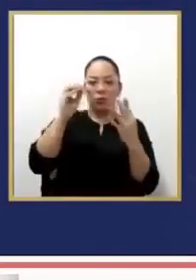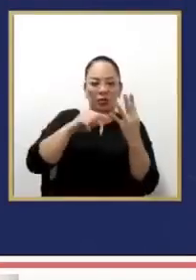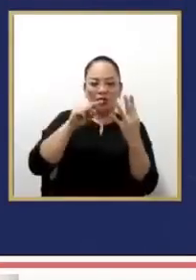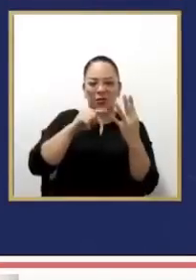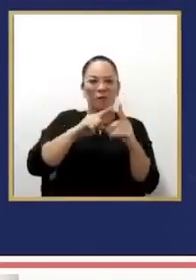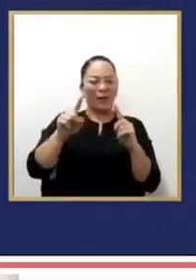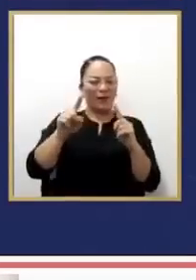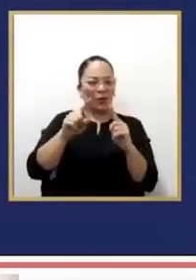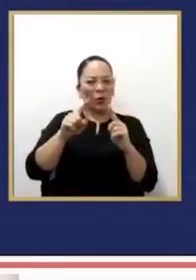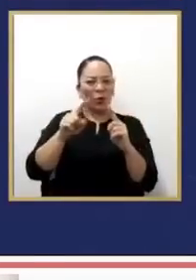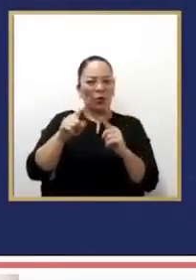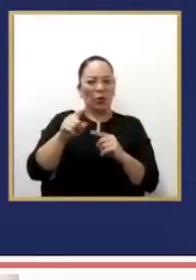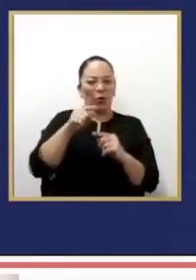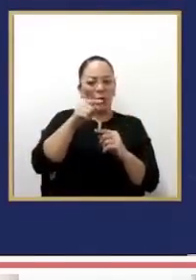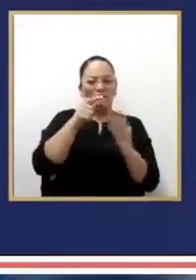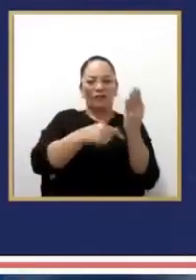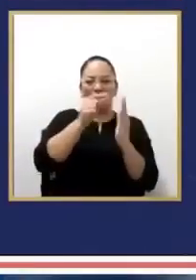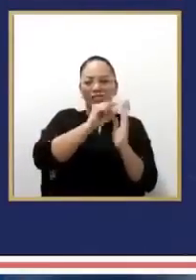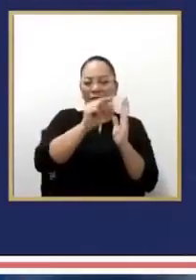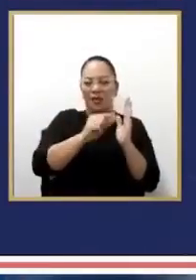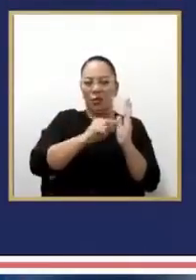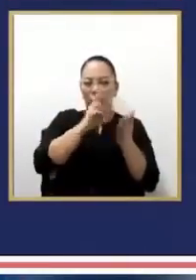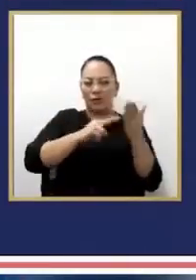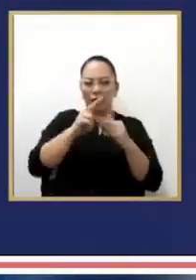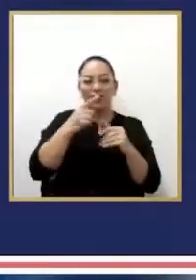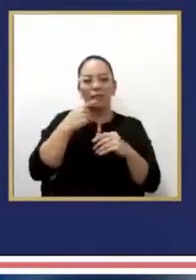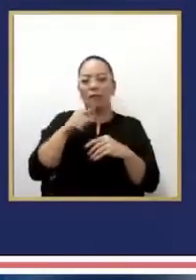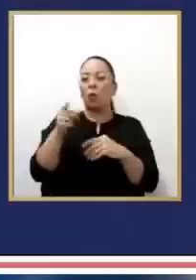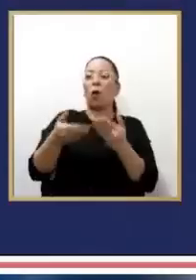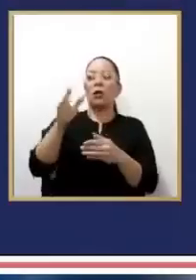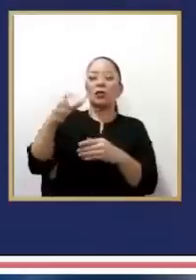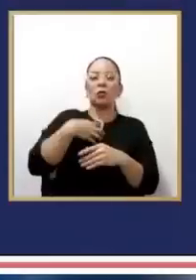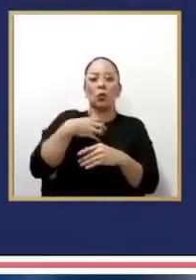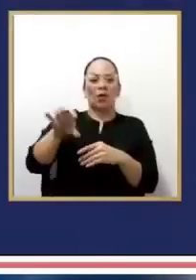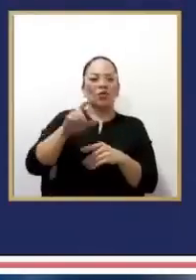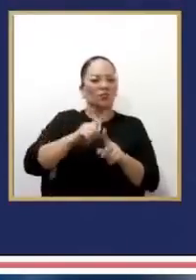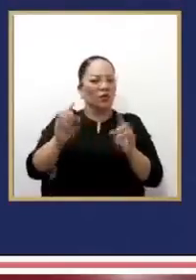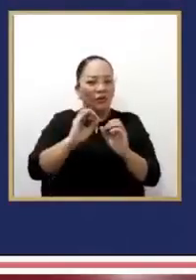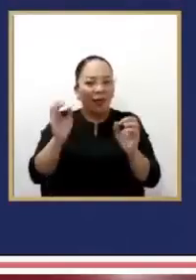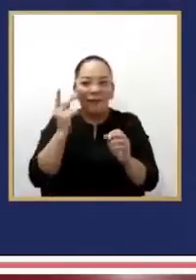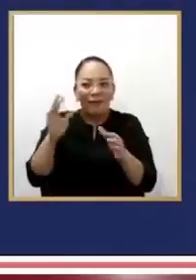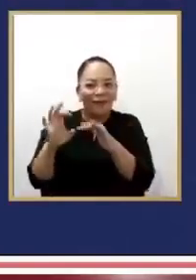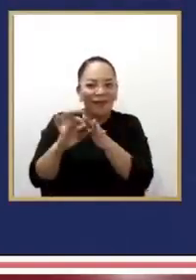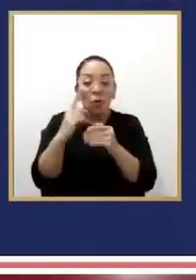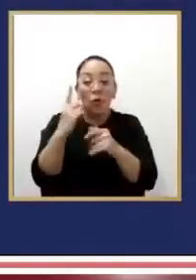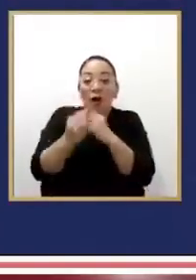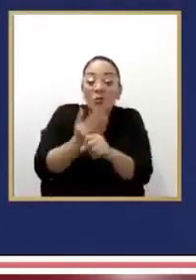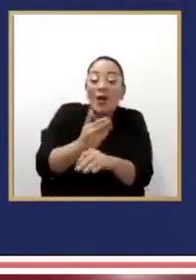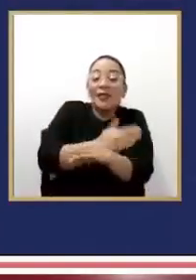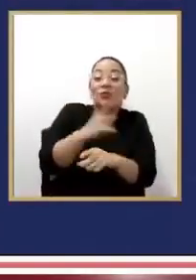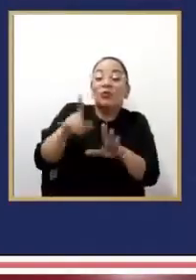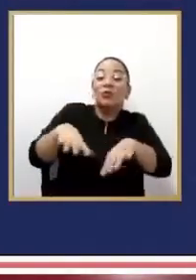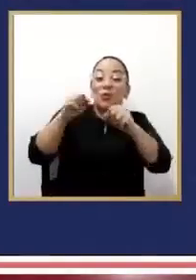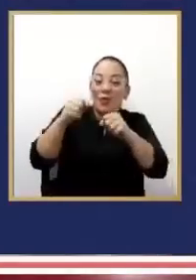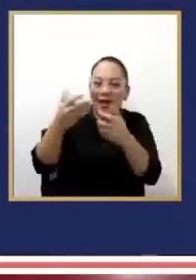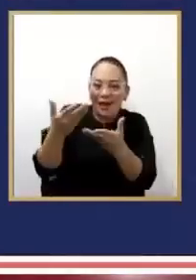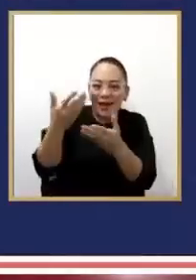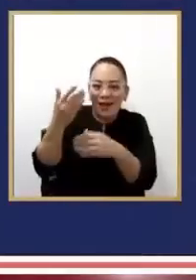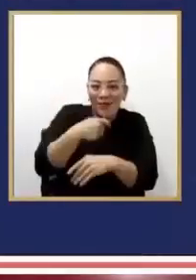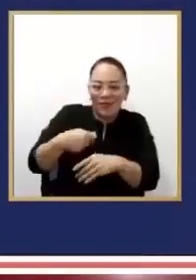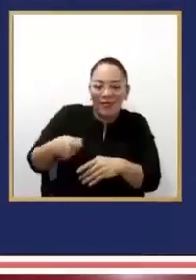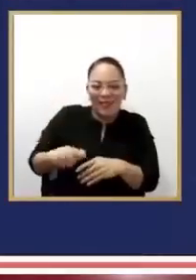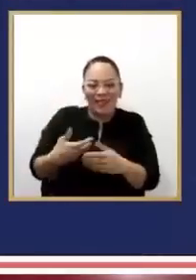semanario Universidad lo puso casi como que eran los dueños. Y ya don Calixto no tiene nada que ver con esa sociedad un año antes de que usted asumiera el poder. Entonces aquí